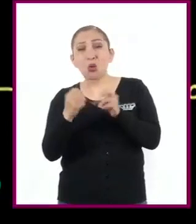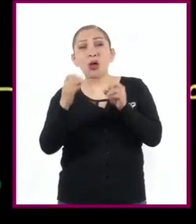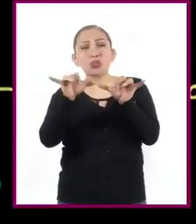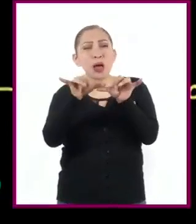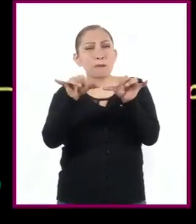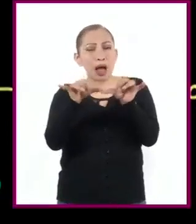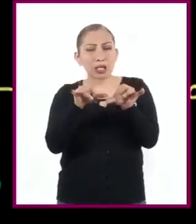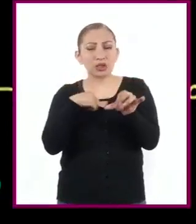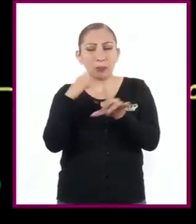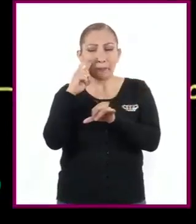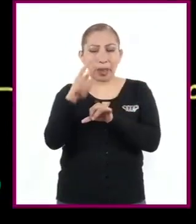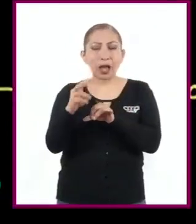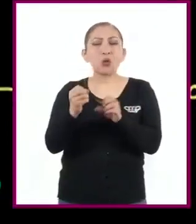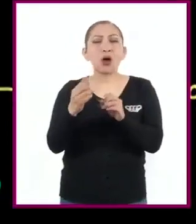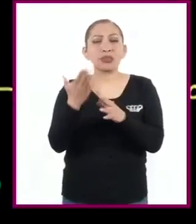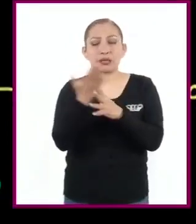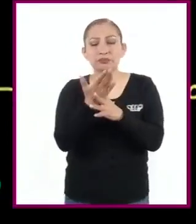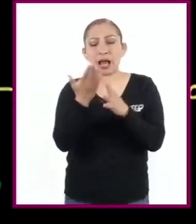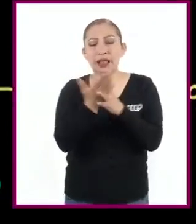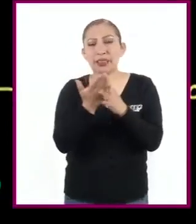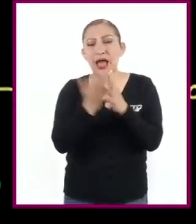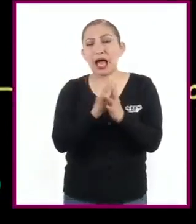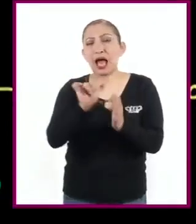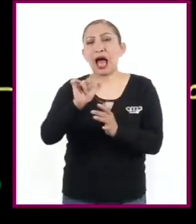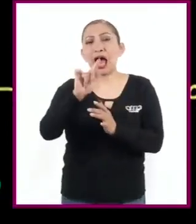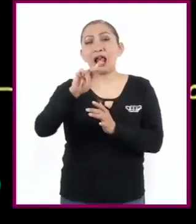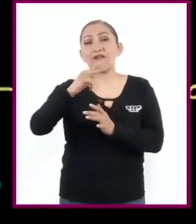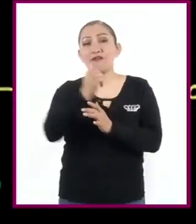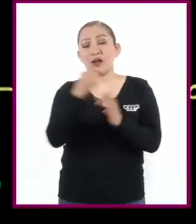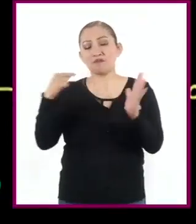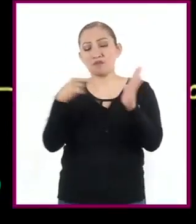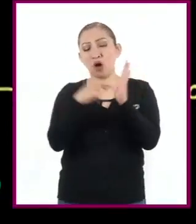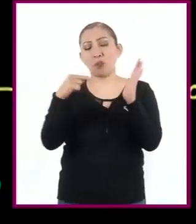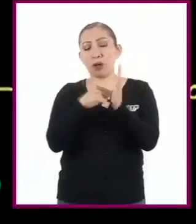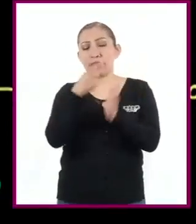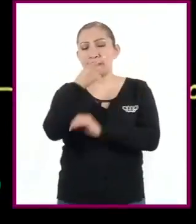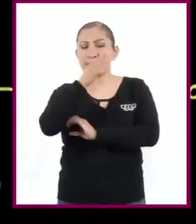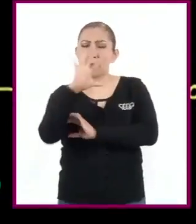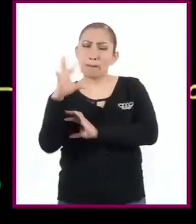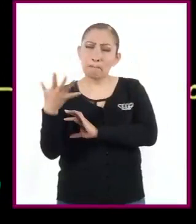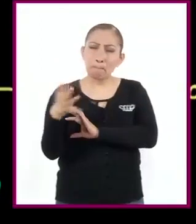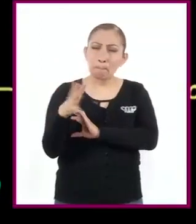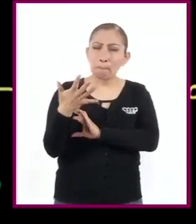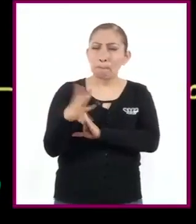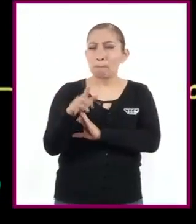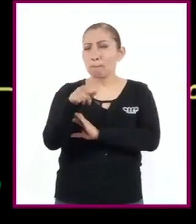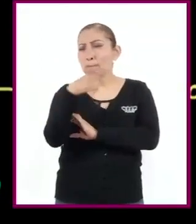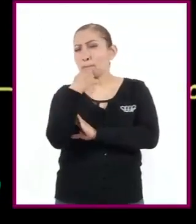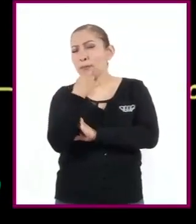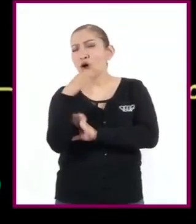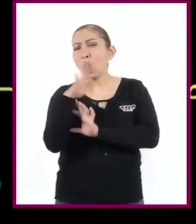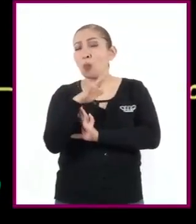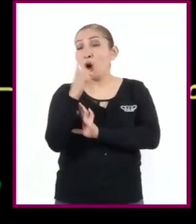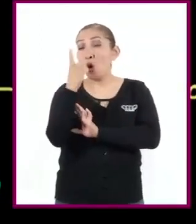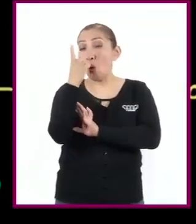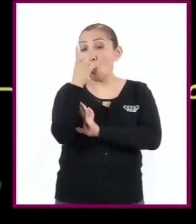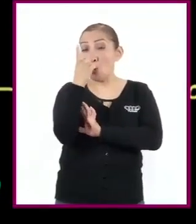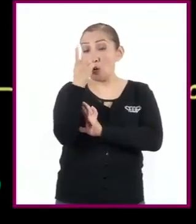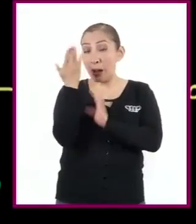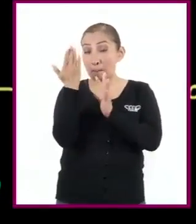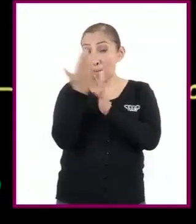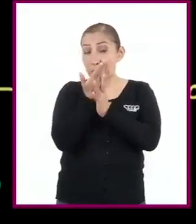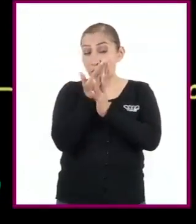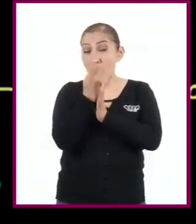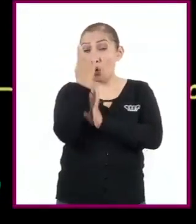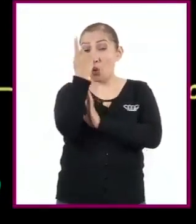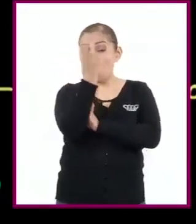era, basándose en cuántas partículas alfa lo golpeaban, y dijo que aproximadamente era de una fracción